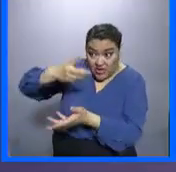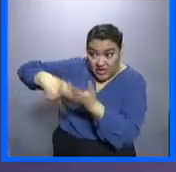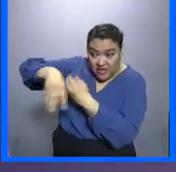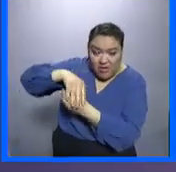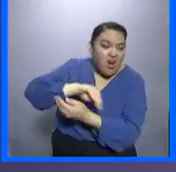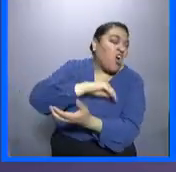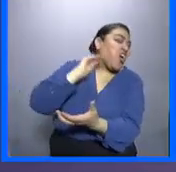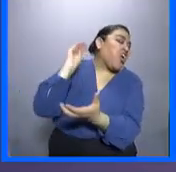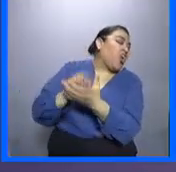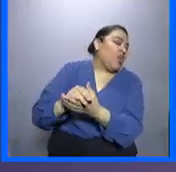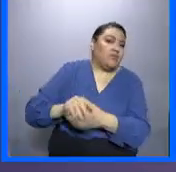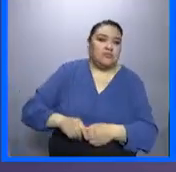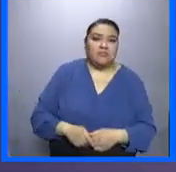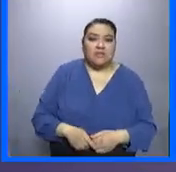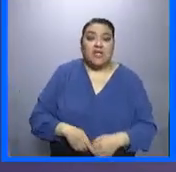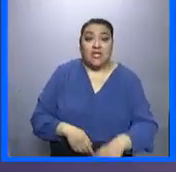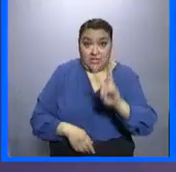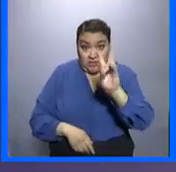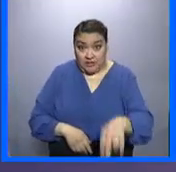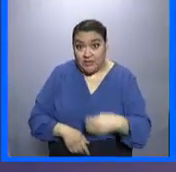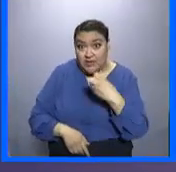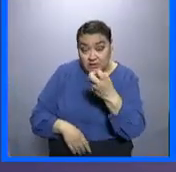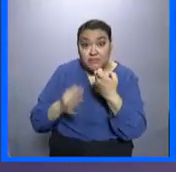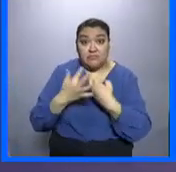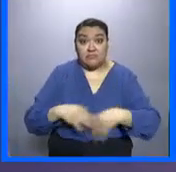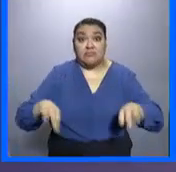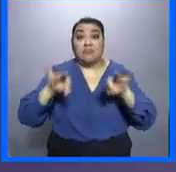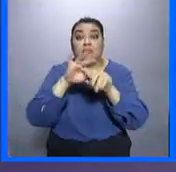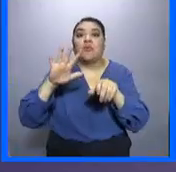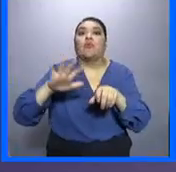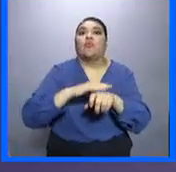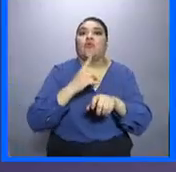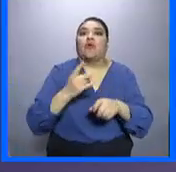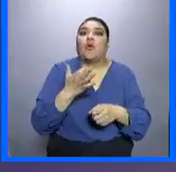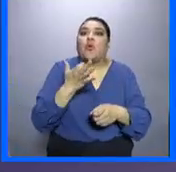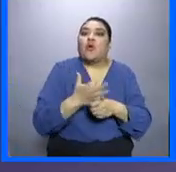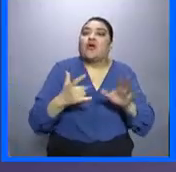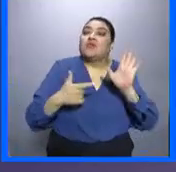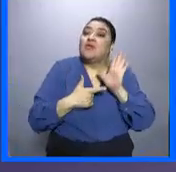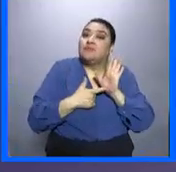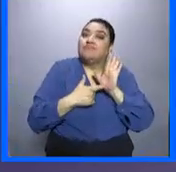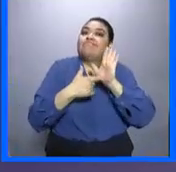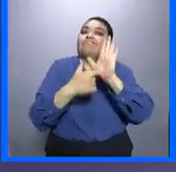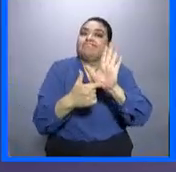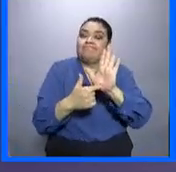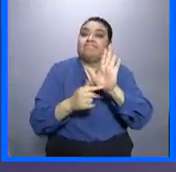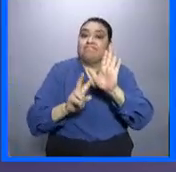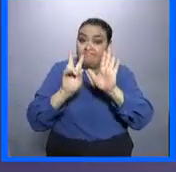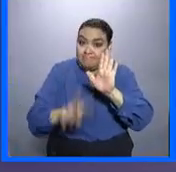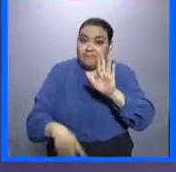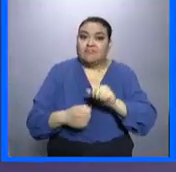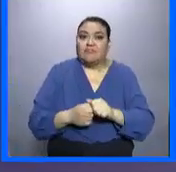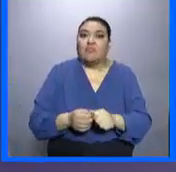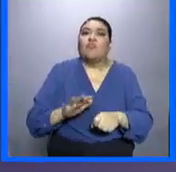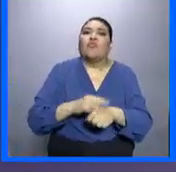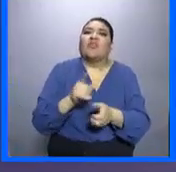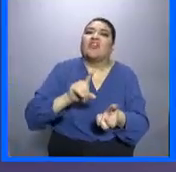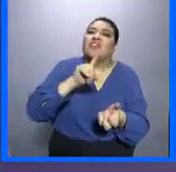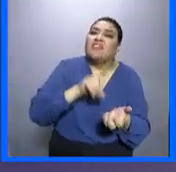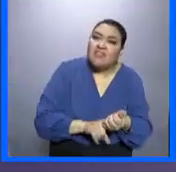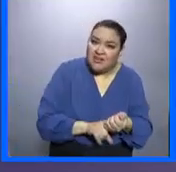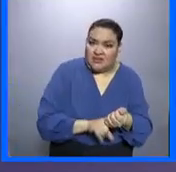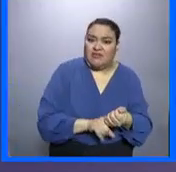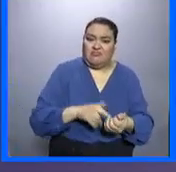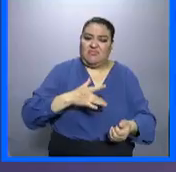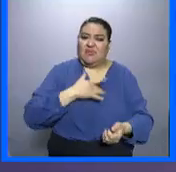originarios. Y creo que eso es importante no solamente por el simbolismo en sí mismo, sino por lo que hay detrás, y lo que